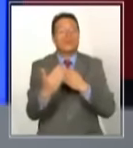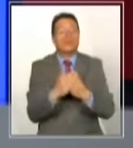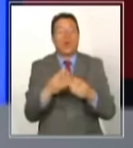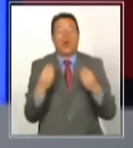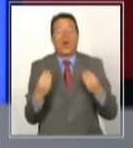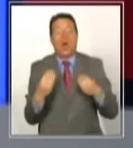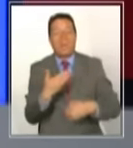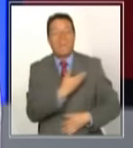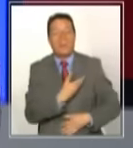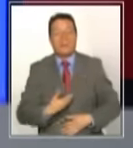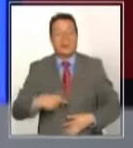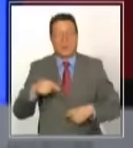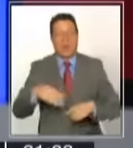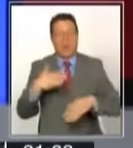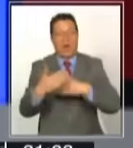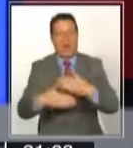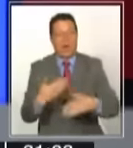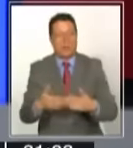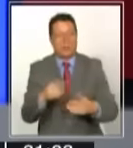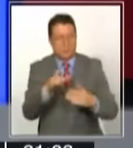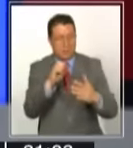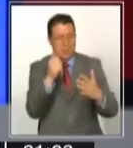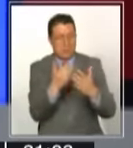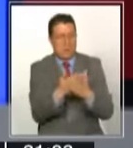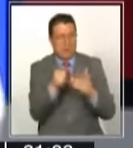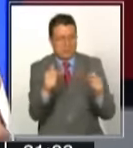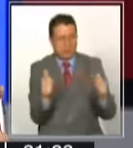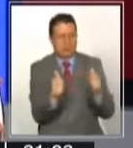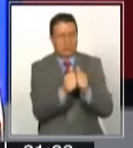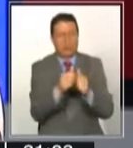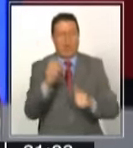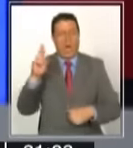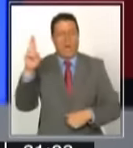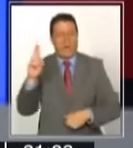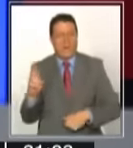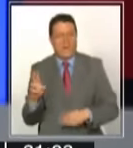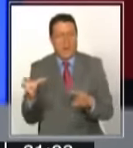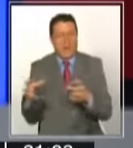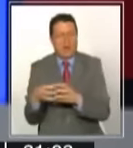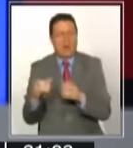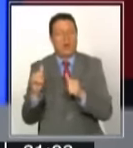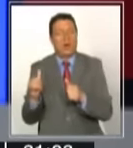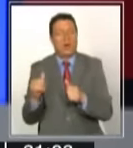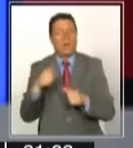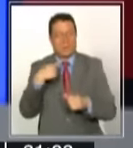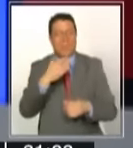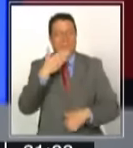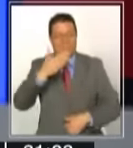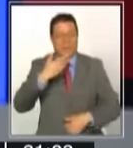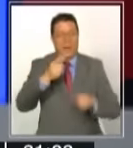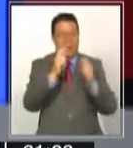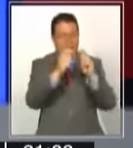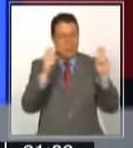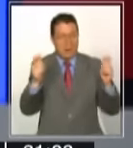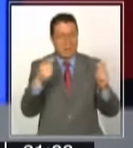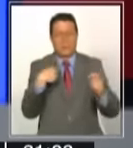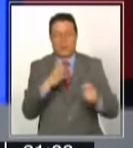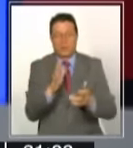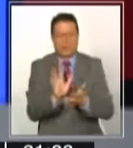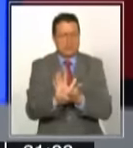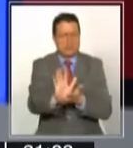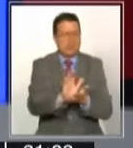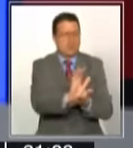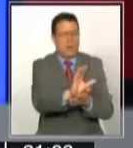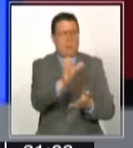la presidencia. ¿Hará las paces con los republicanos? ¿Llevará a la práctica ese discurso de campaña xenófobo